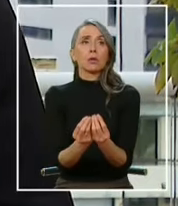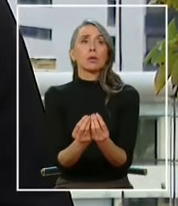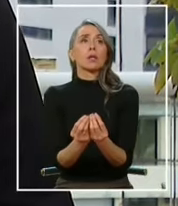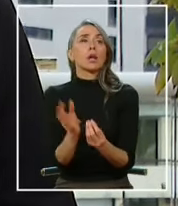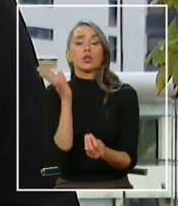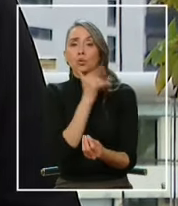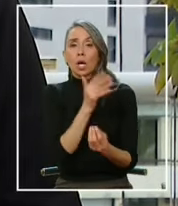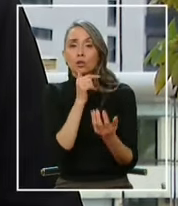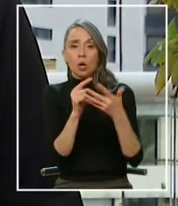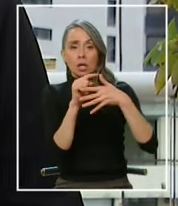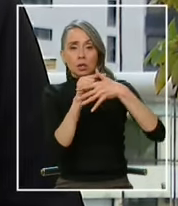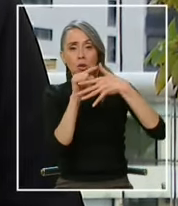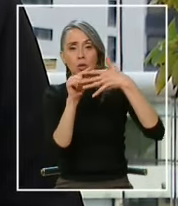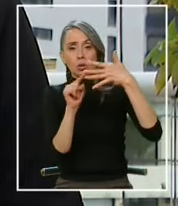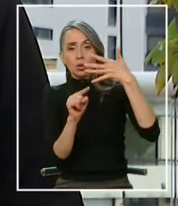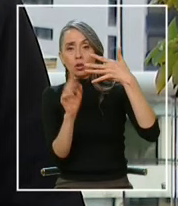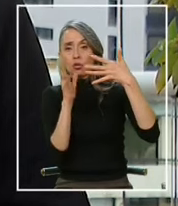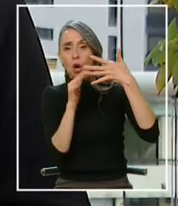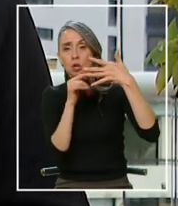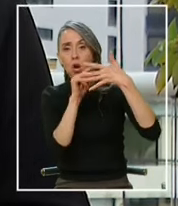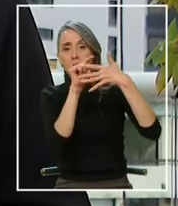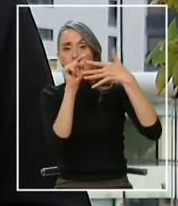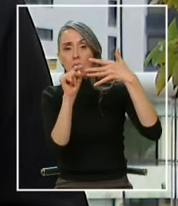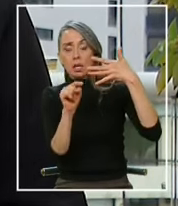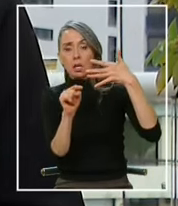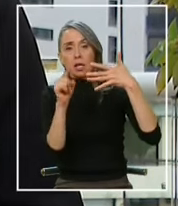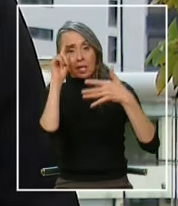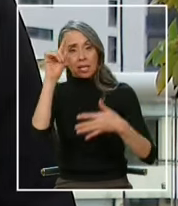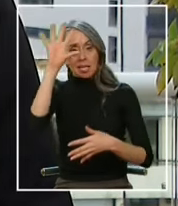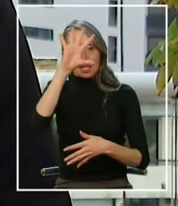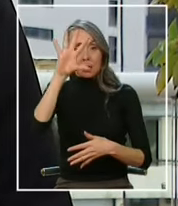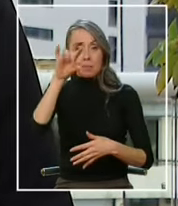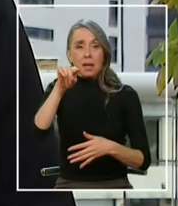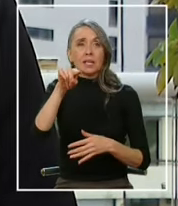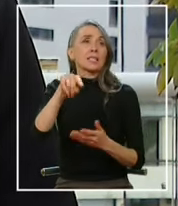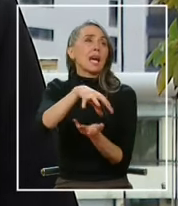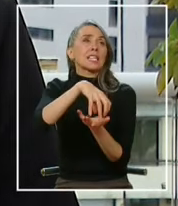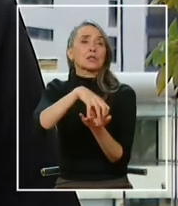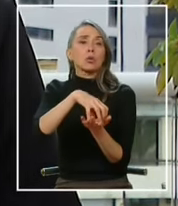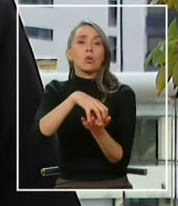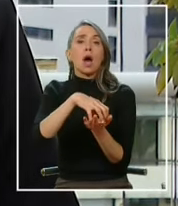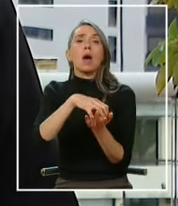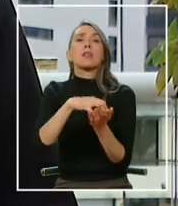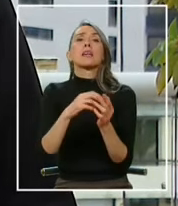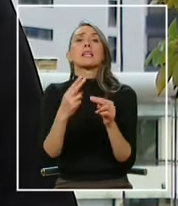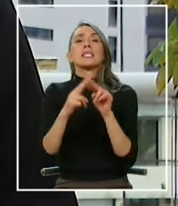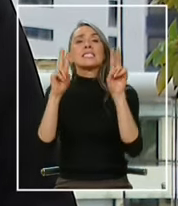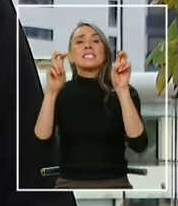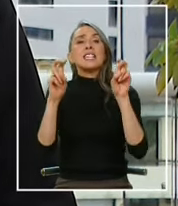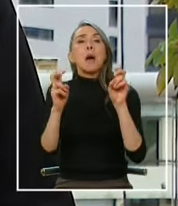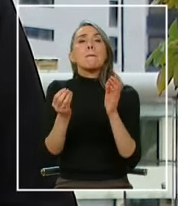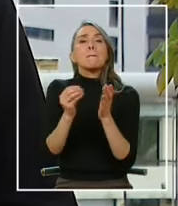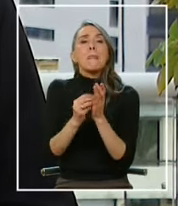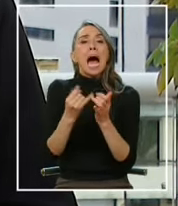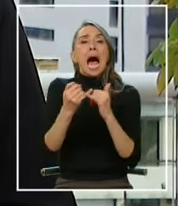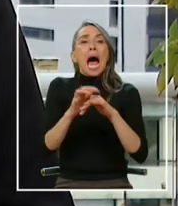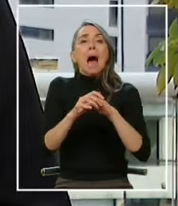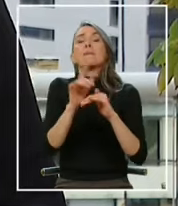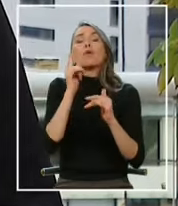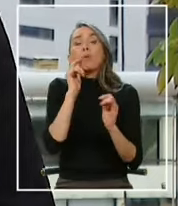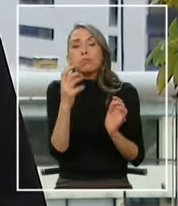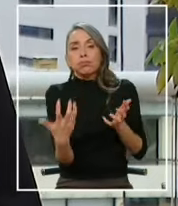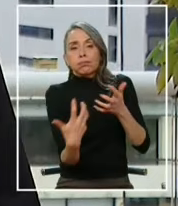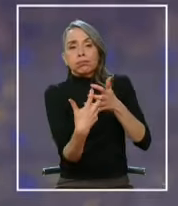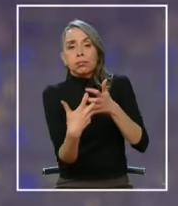de carencias que, si uno se imagina una ciudad más amigable, obviamente le